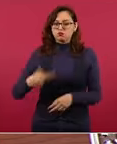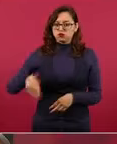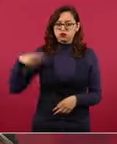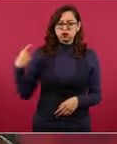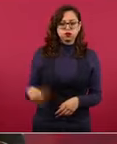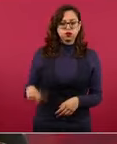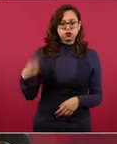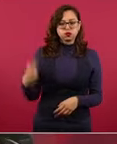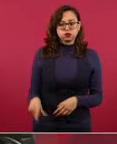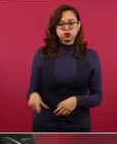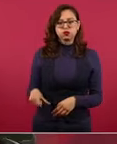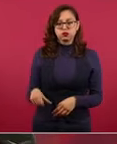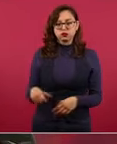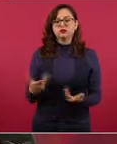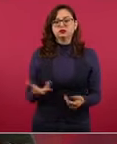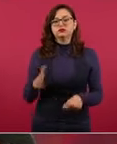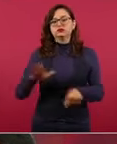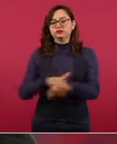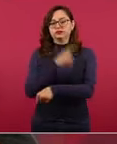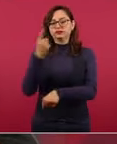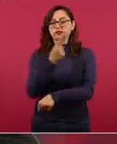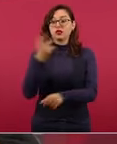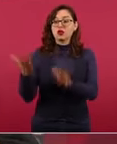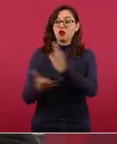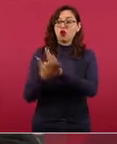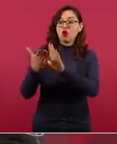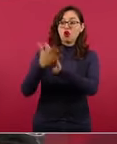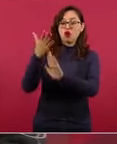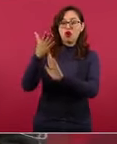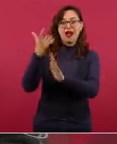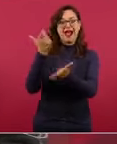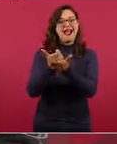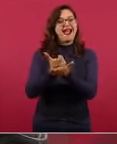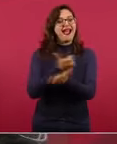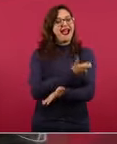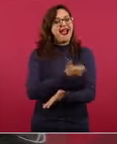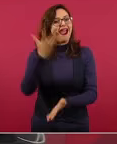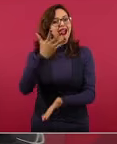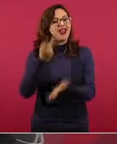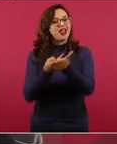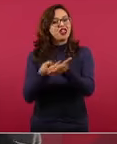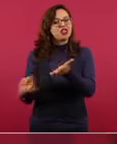cobraban de más en la construcción y luego